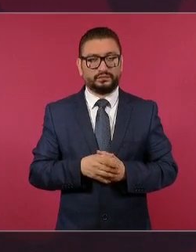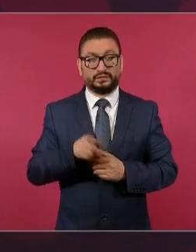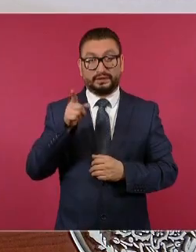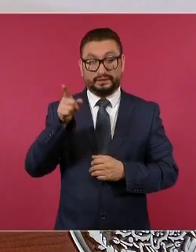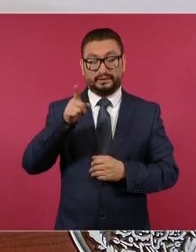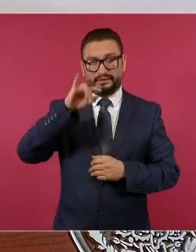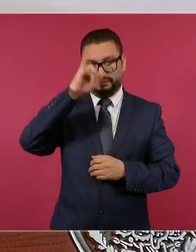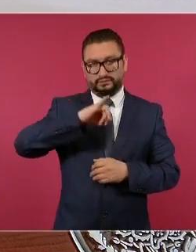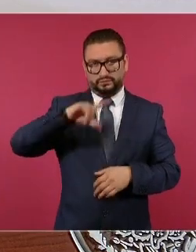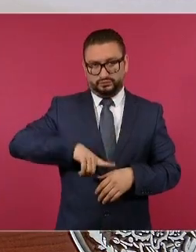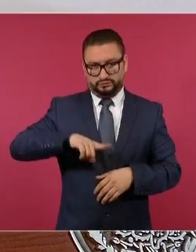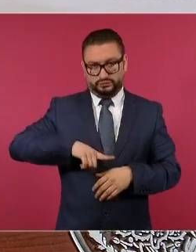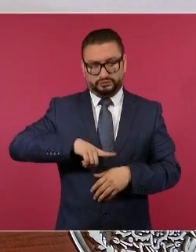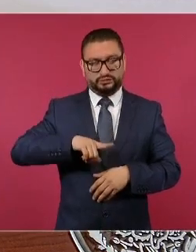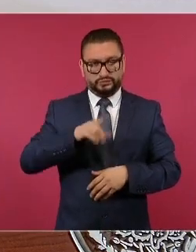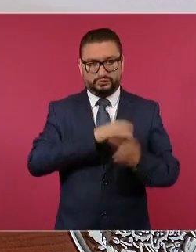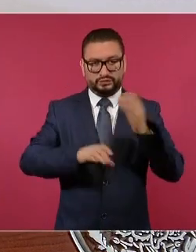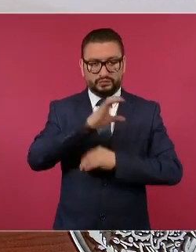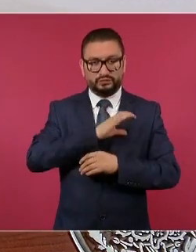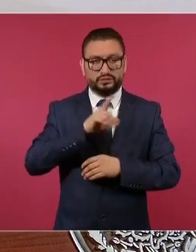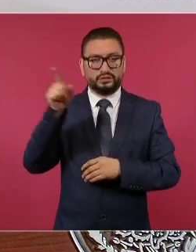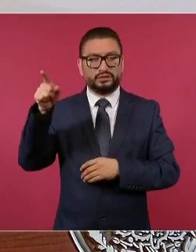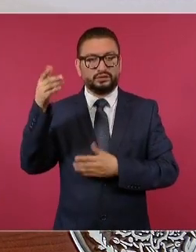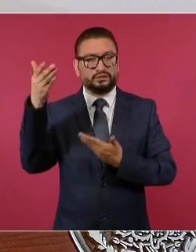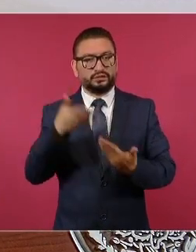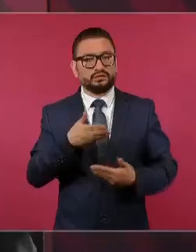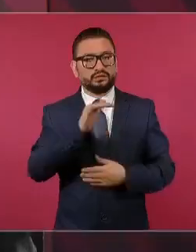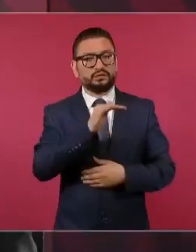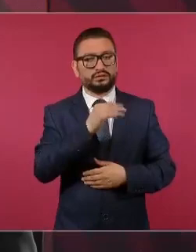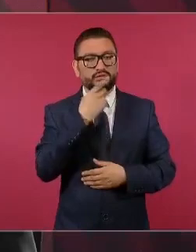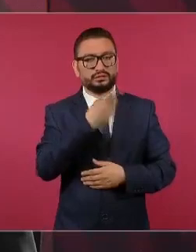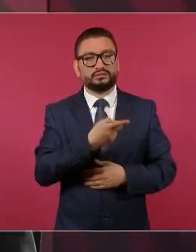jefa de gobierno, y le dijo,